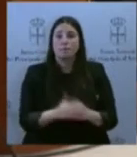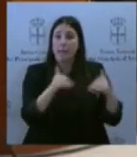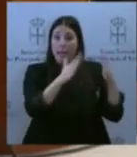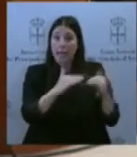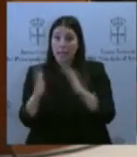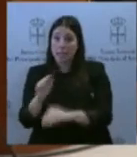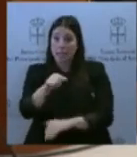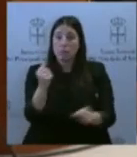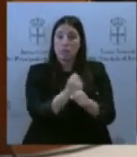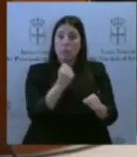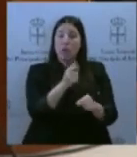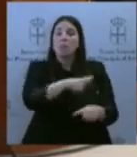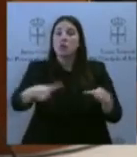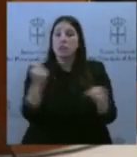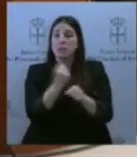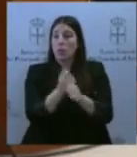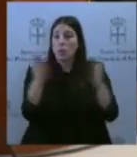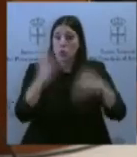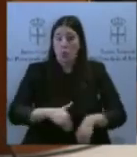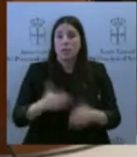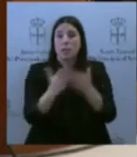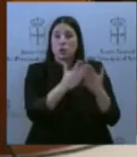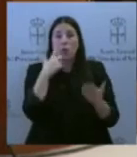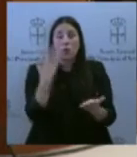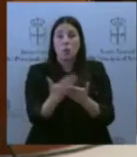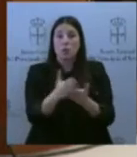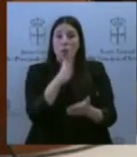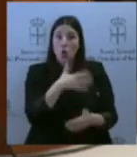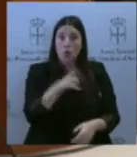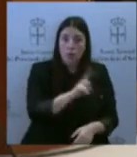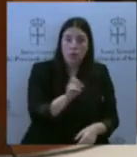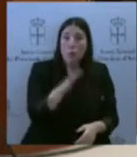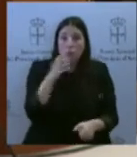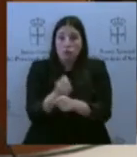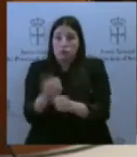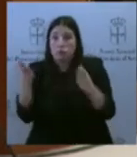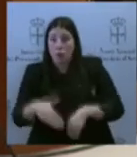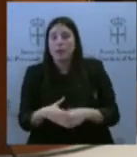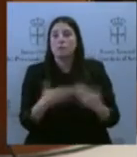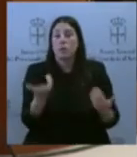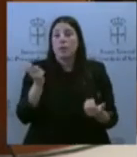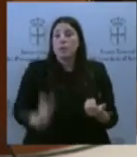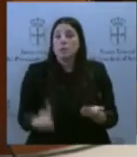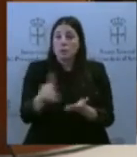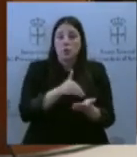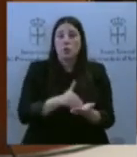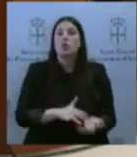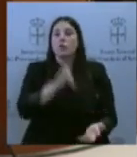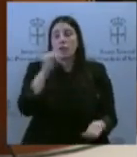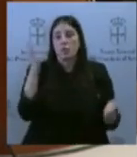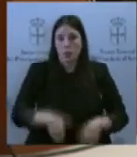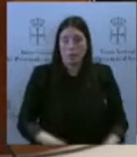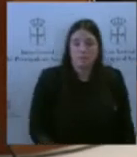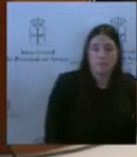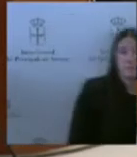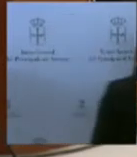demuestran los estudios, no porque no quieran, las cuantías percibidas son insuficientes. No podemos pedir a la ciudadanía que sufre